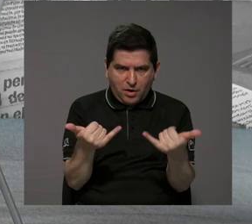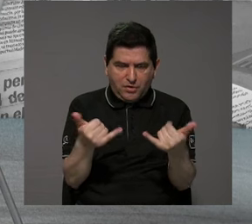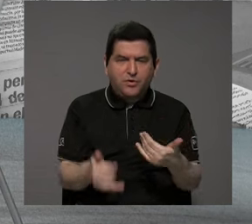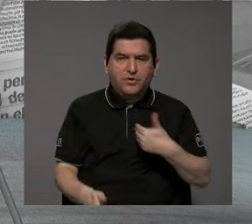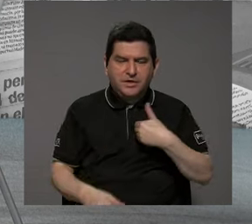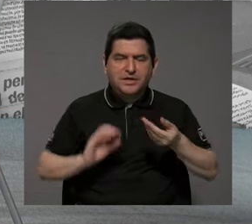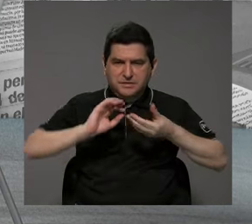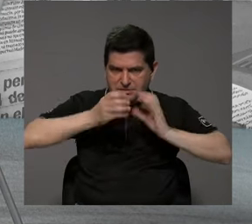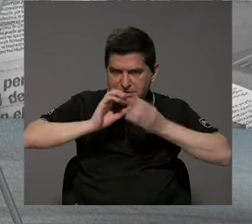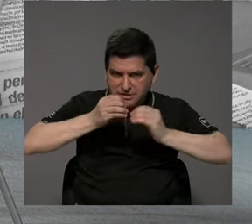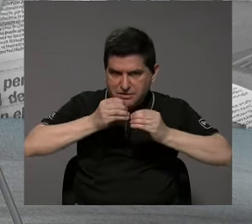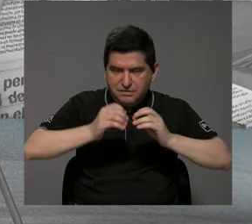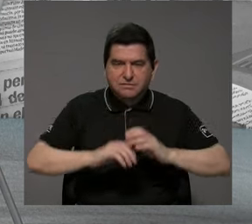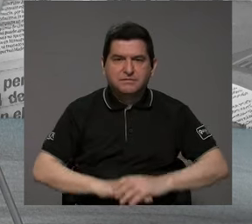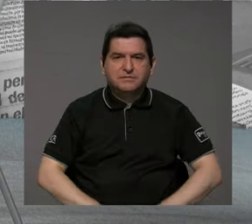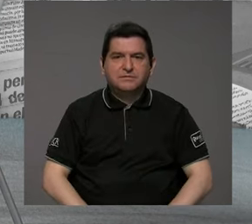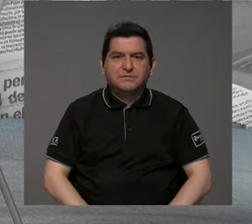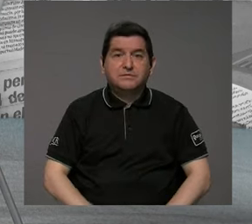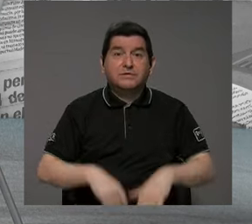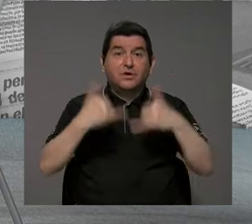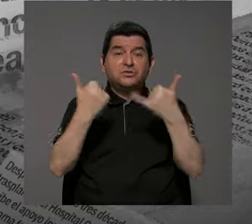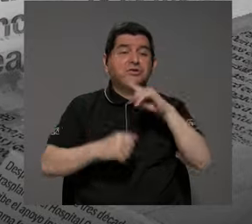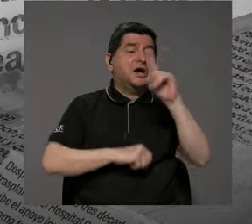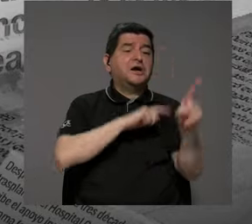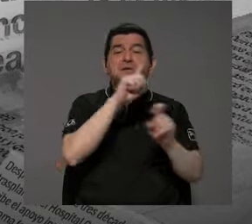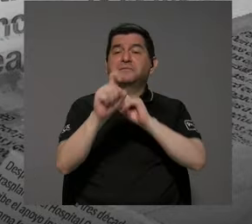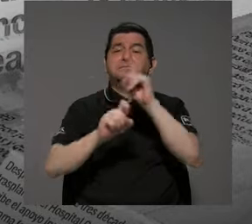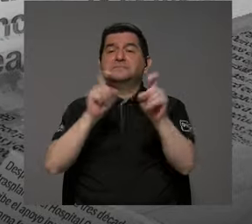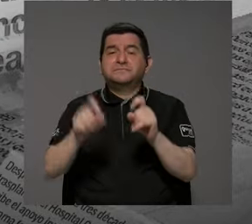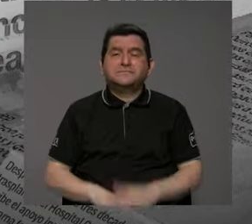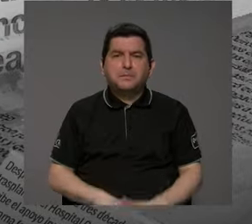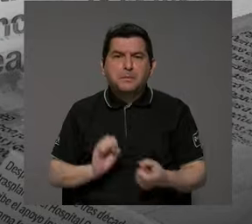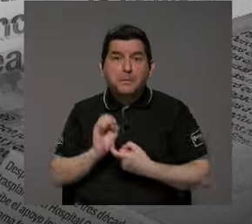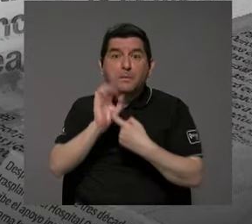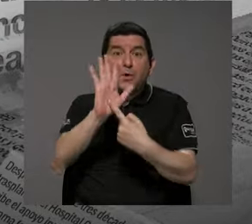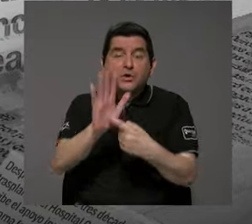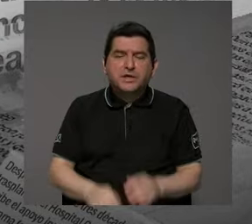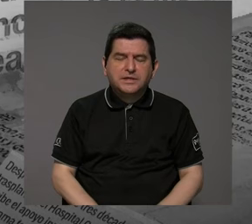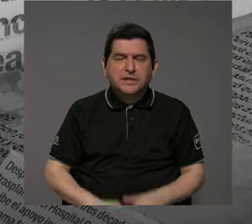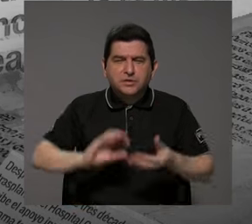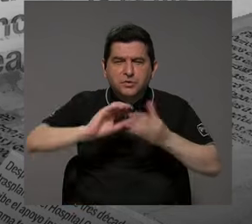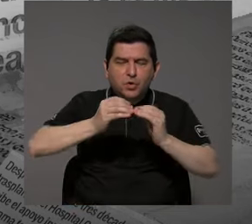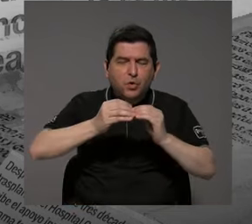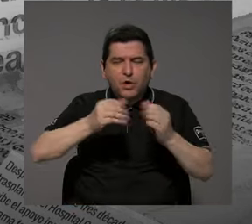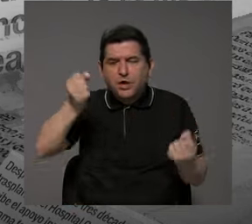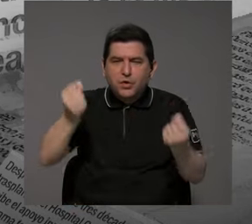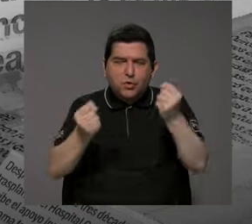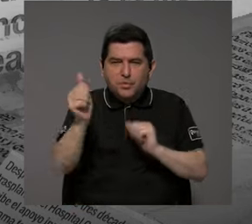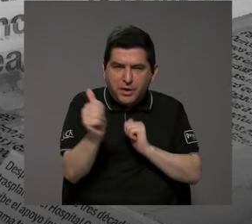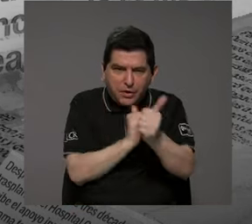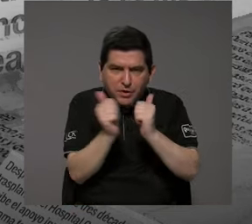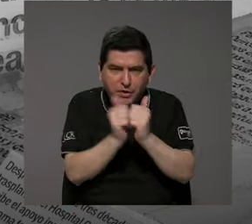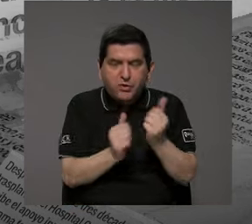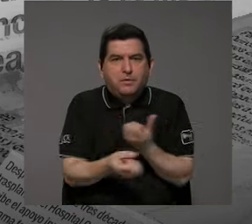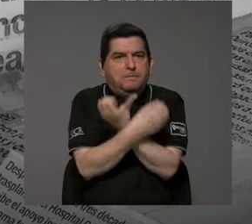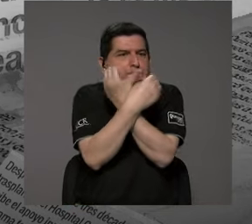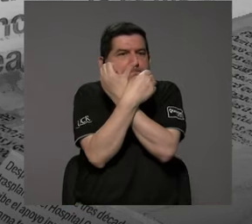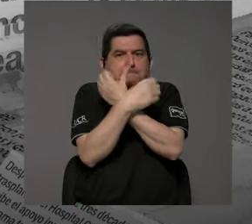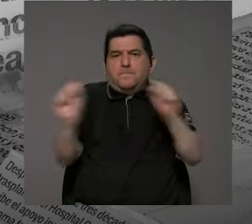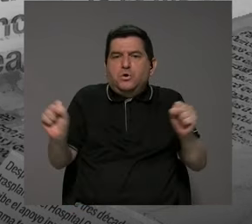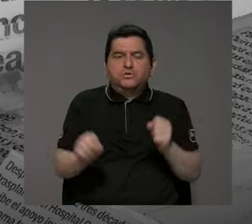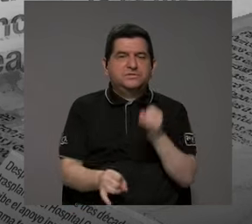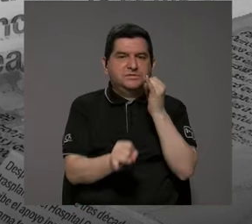teniendo los datos eh teniendo encuestas pudiendo hacer proyección contando el flujo vehicular yo creo que ya es imposible que las